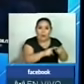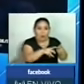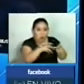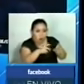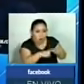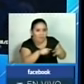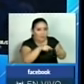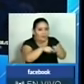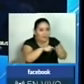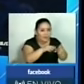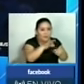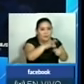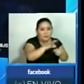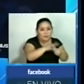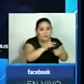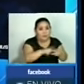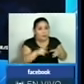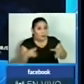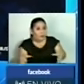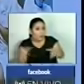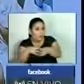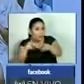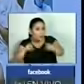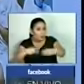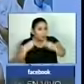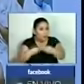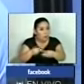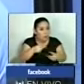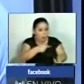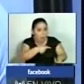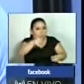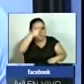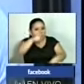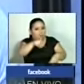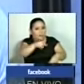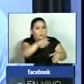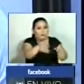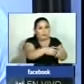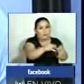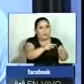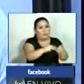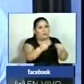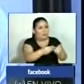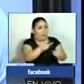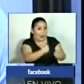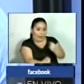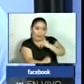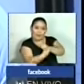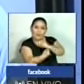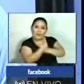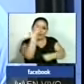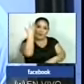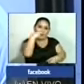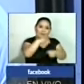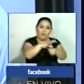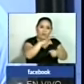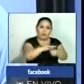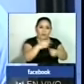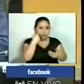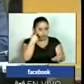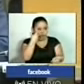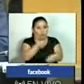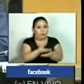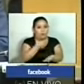agrupaciones ilícitas y supuestamente negociaciones con grupos terroristas a cambio de respaldo electoral, con base a